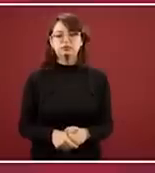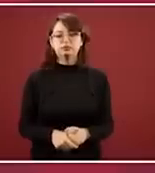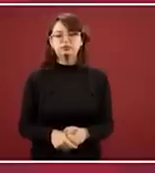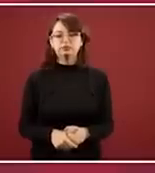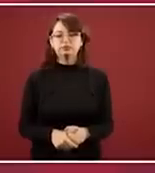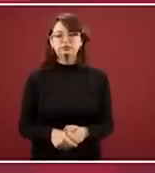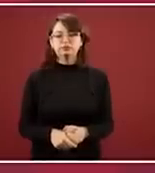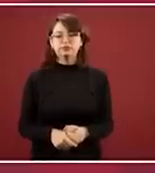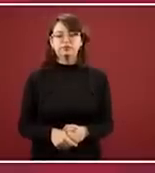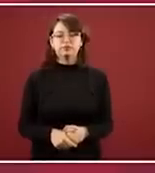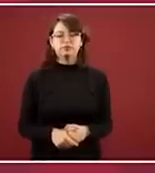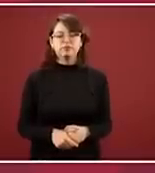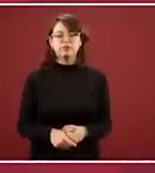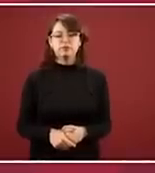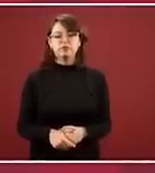lo